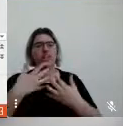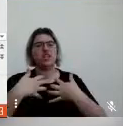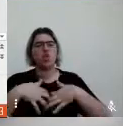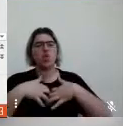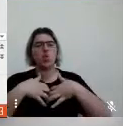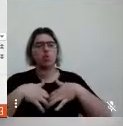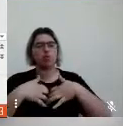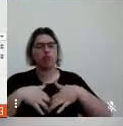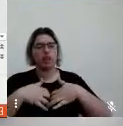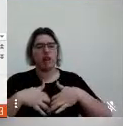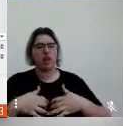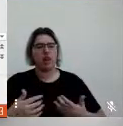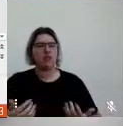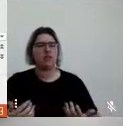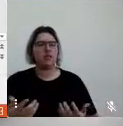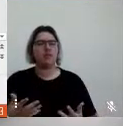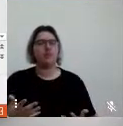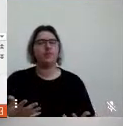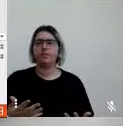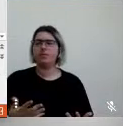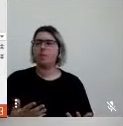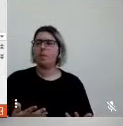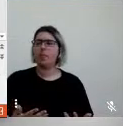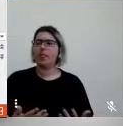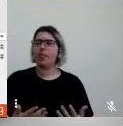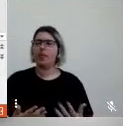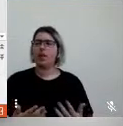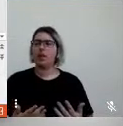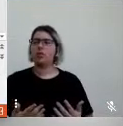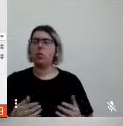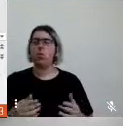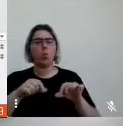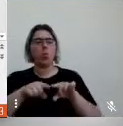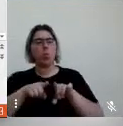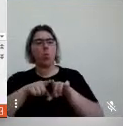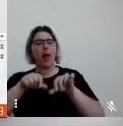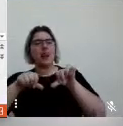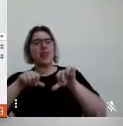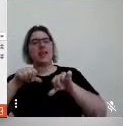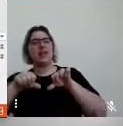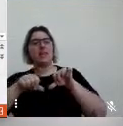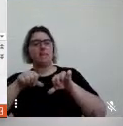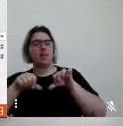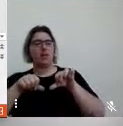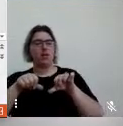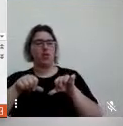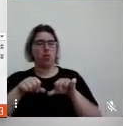mediante el aislado químicamente de la remolacha o el azúcar de caña.